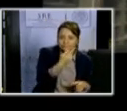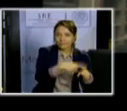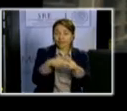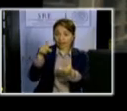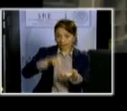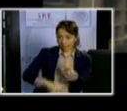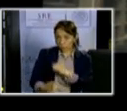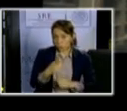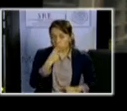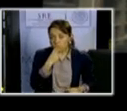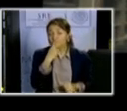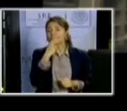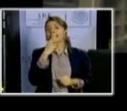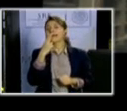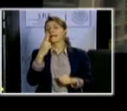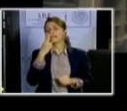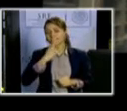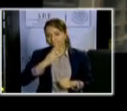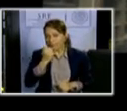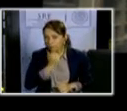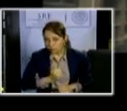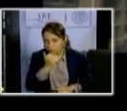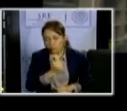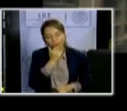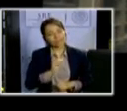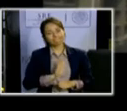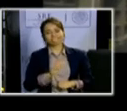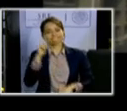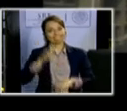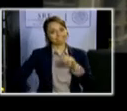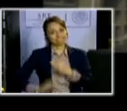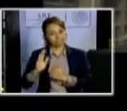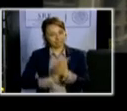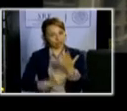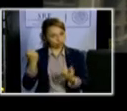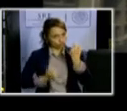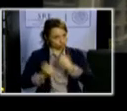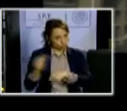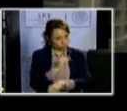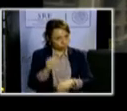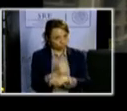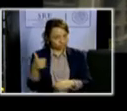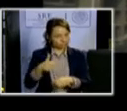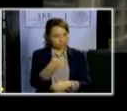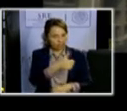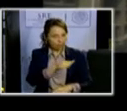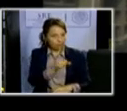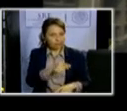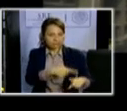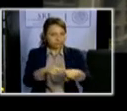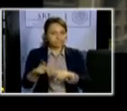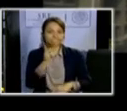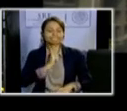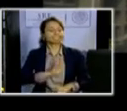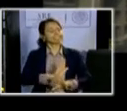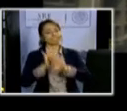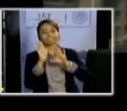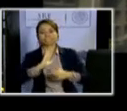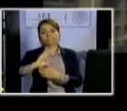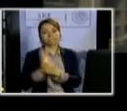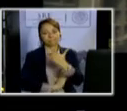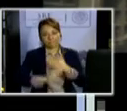de los autos. Ha habido una mayor penetración de las energías renovables en la región, junto con un cambio